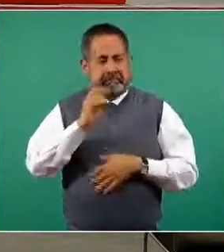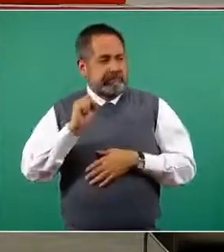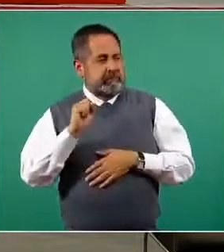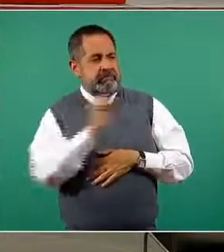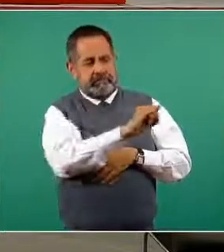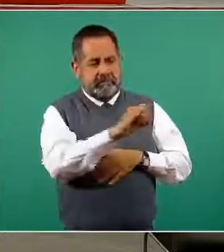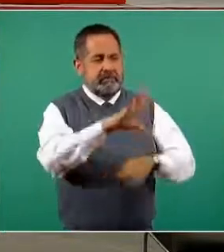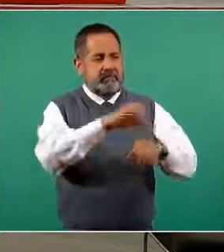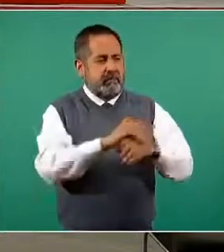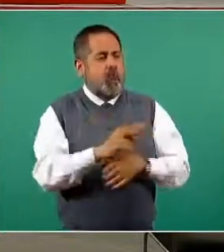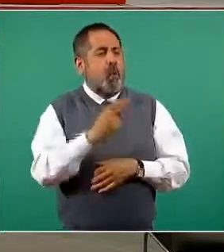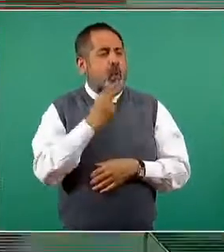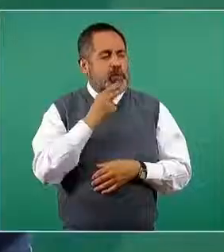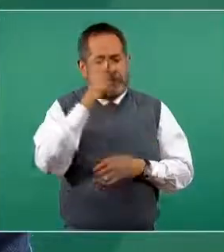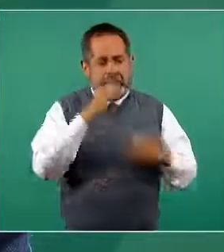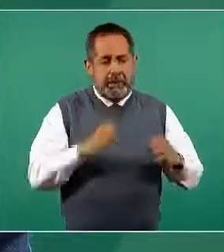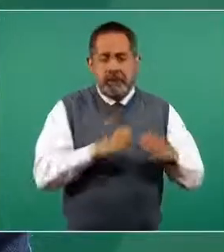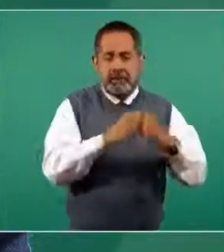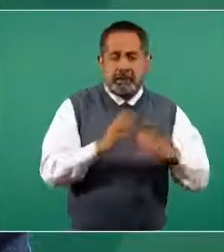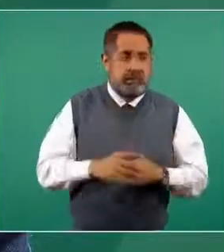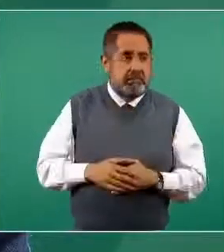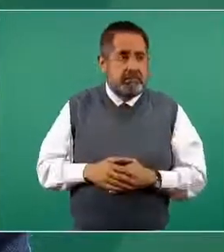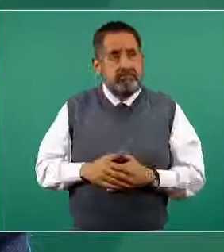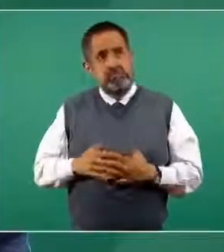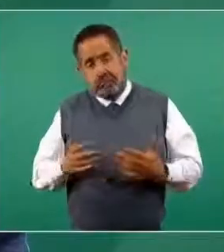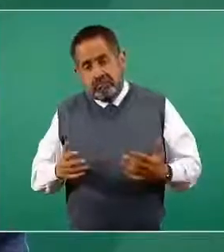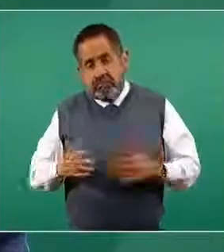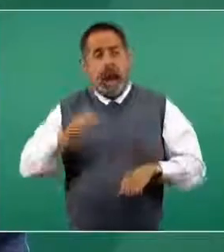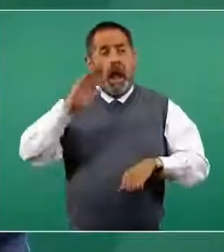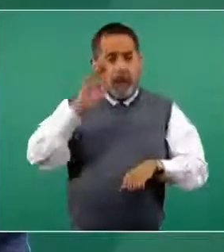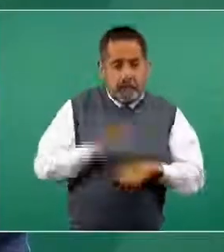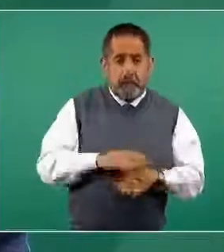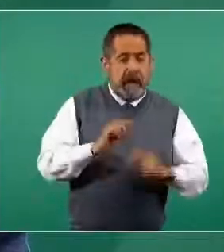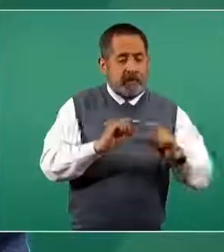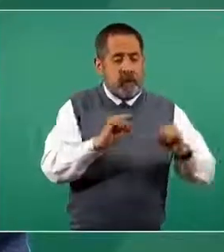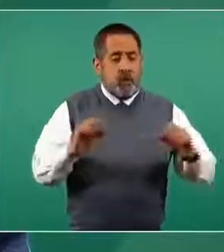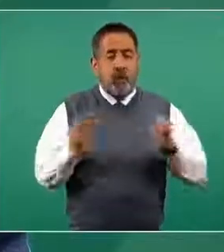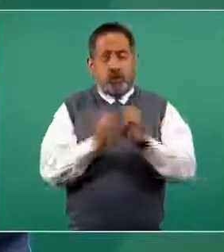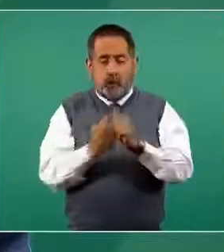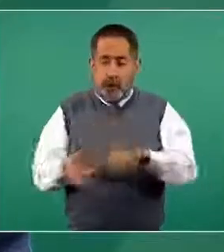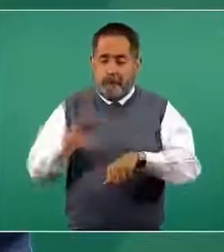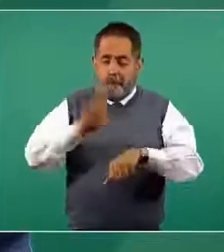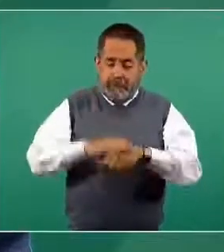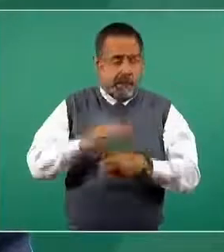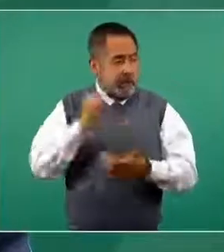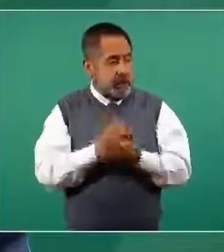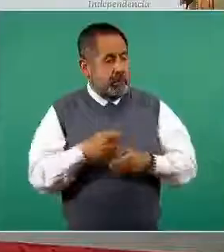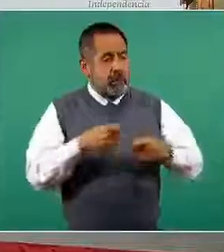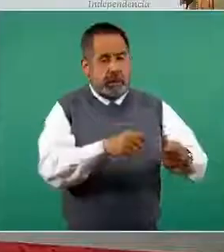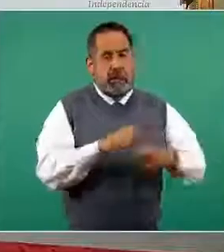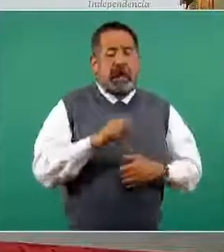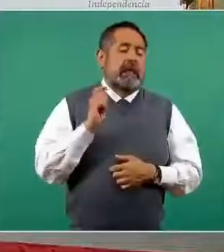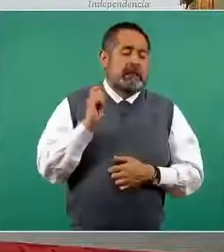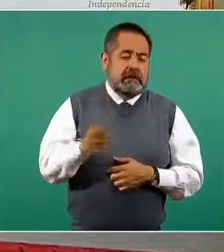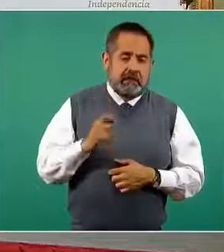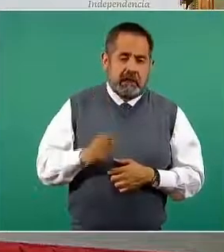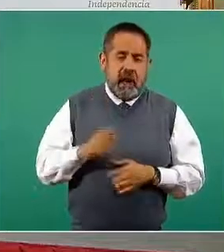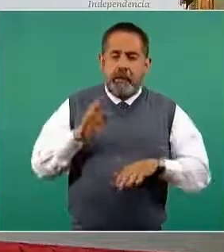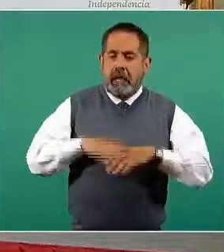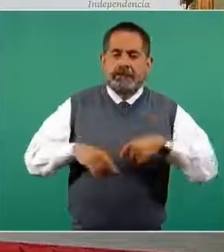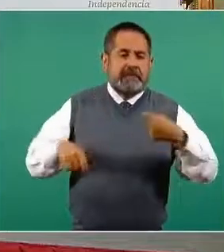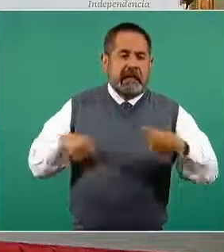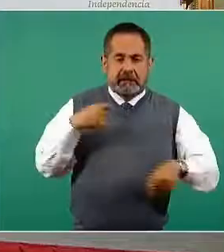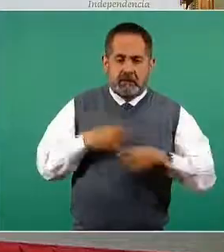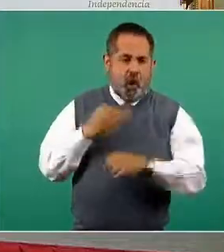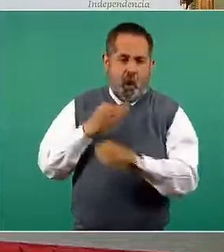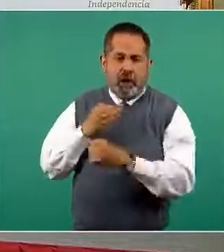uso de emergencias. Ventajas en general de tener más vacunas con autorizaciones es que nos da una enorme flexibilidad.